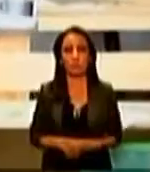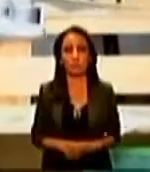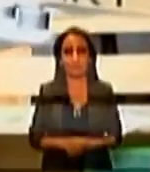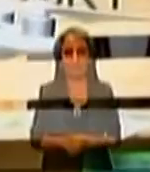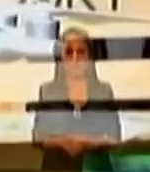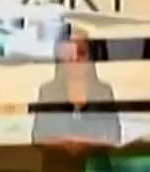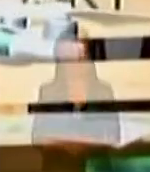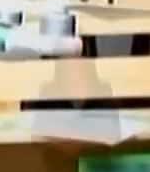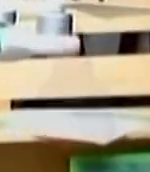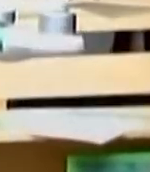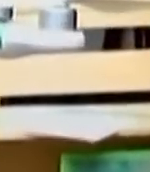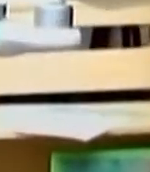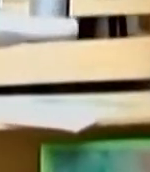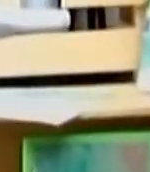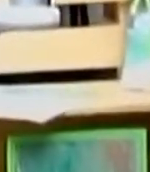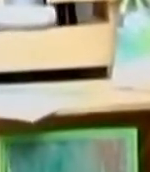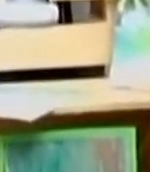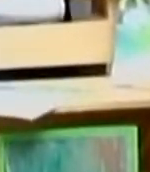presente.